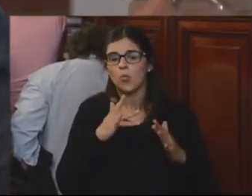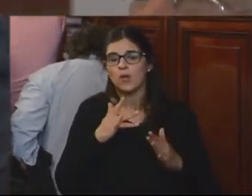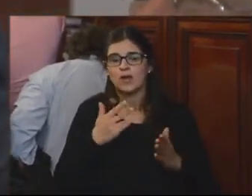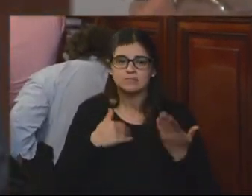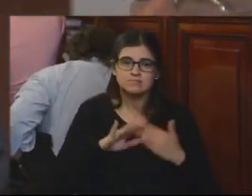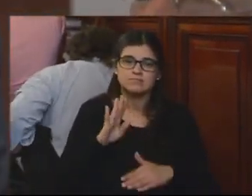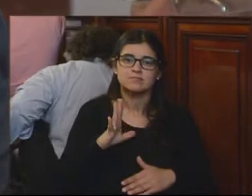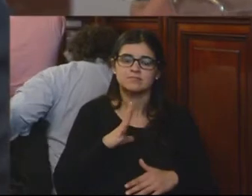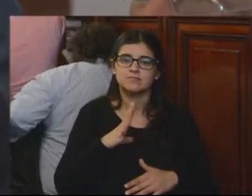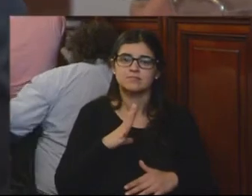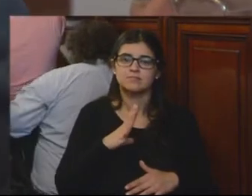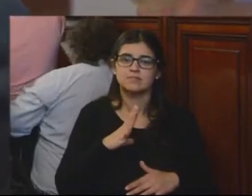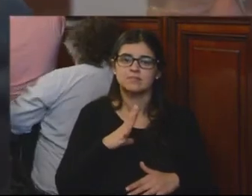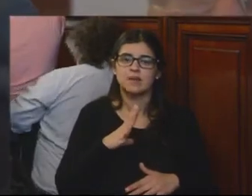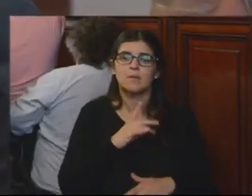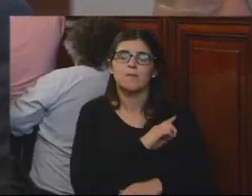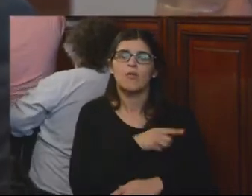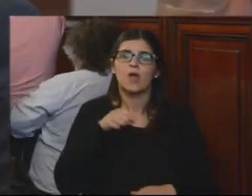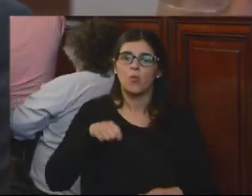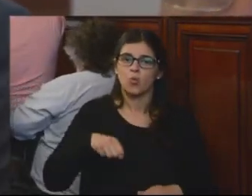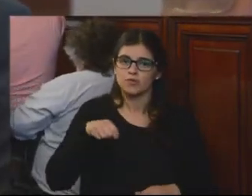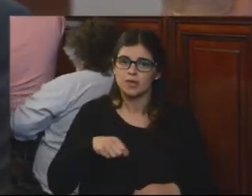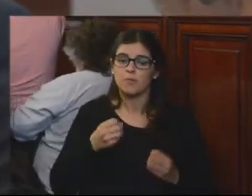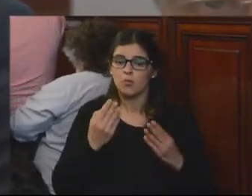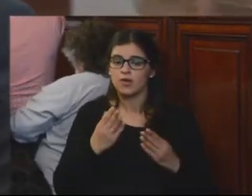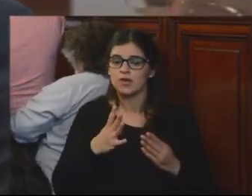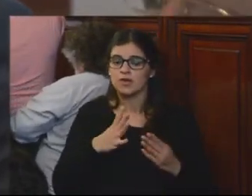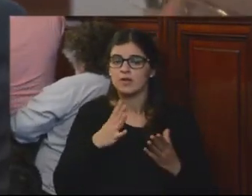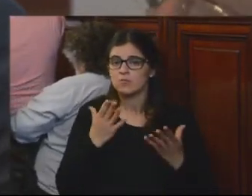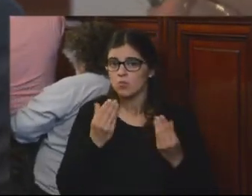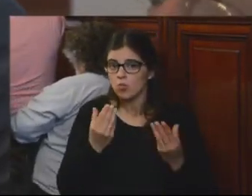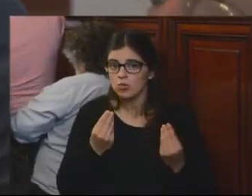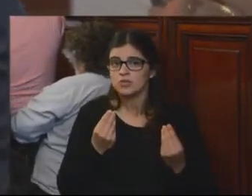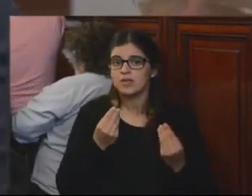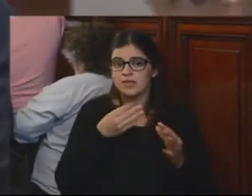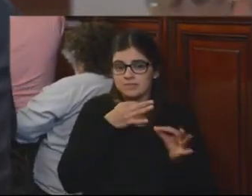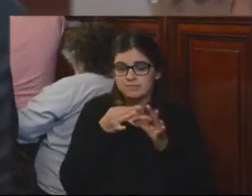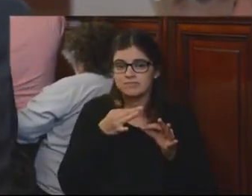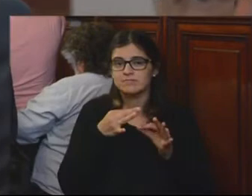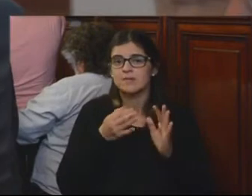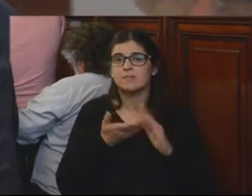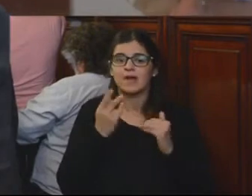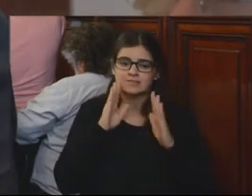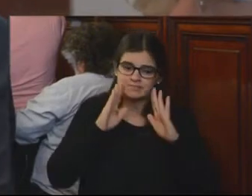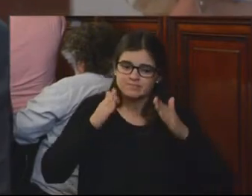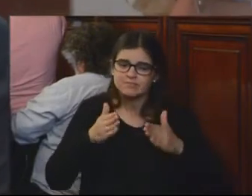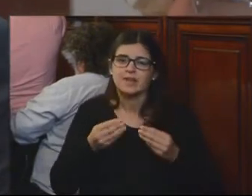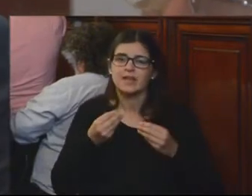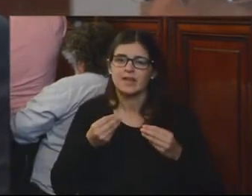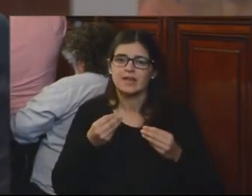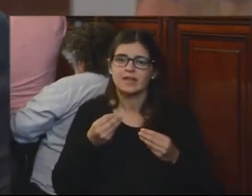fuerte del poder judicial porque muchas de las ponderaciones son direccionadas a cambios